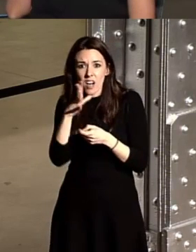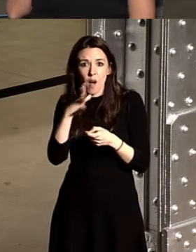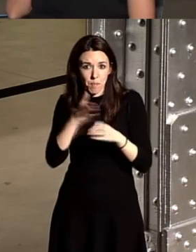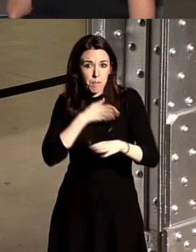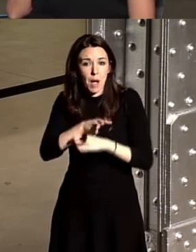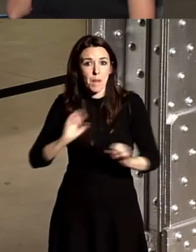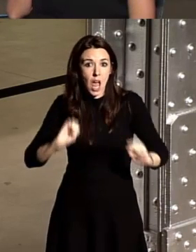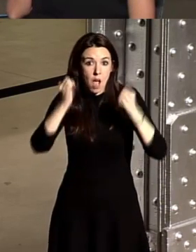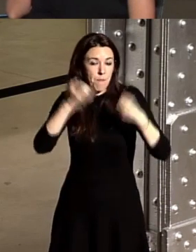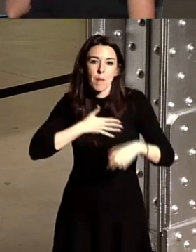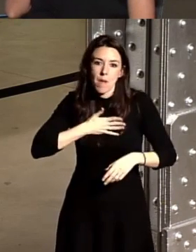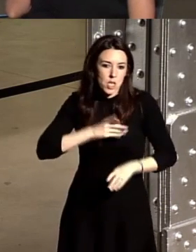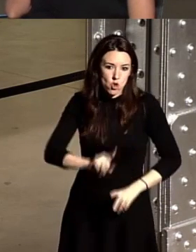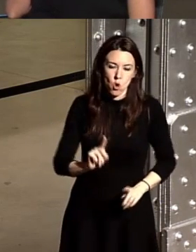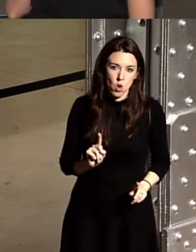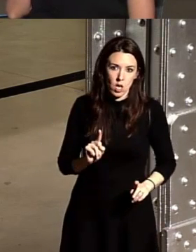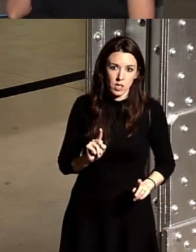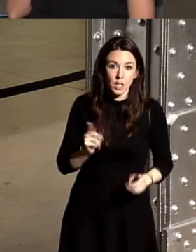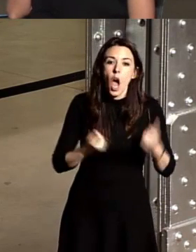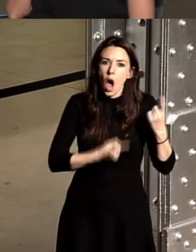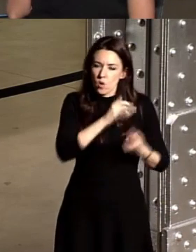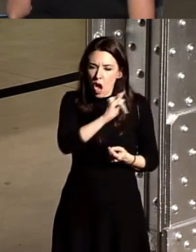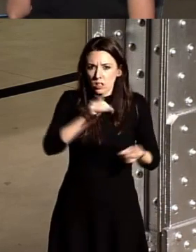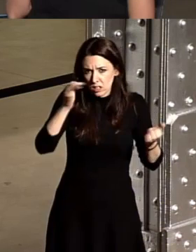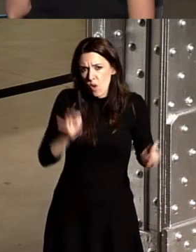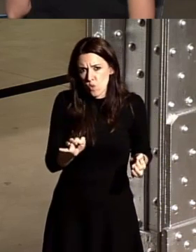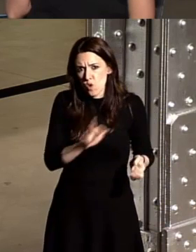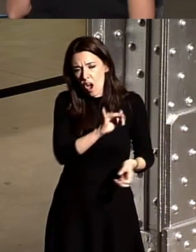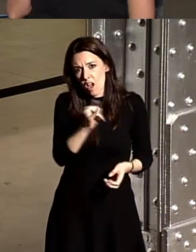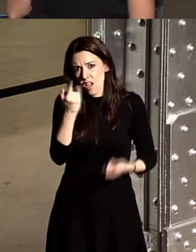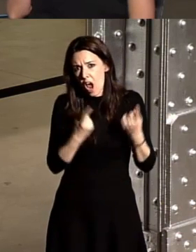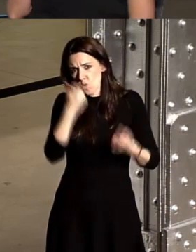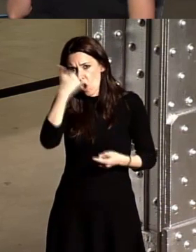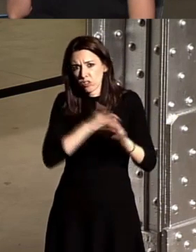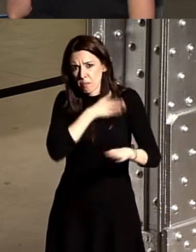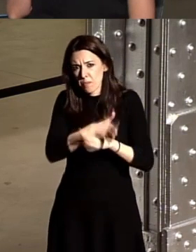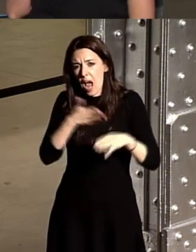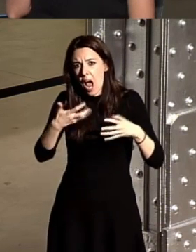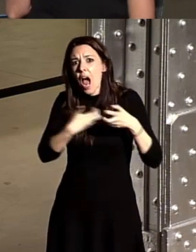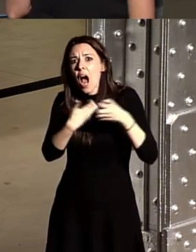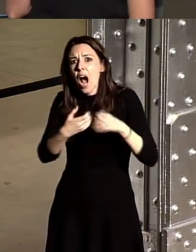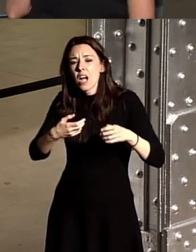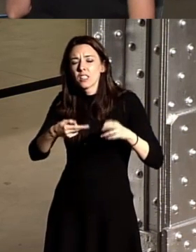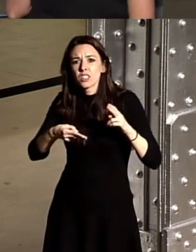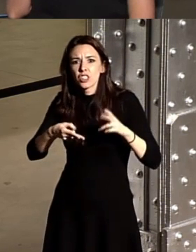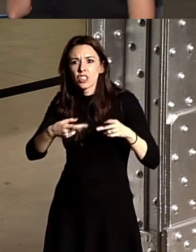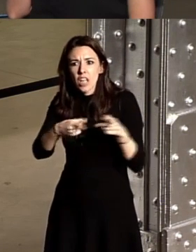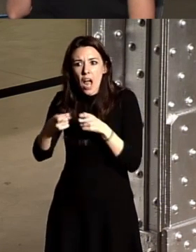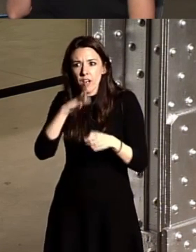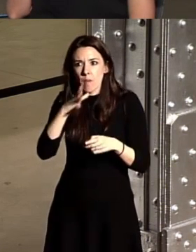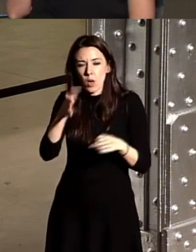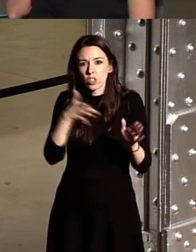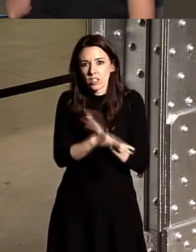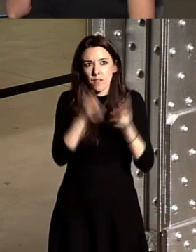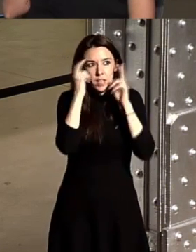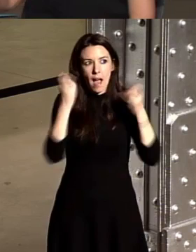adrenalina. Para mí no es. Pero hay seguramente tipos que van a la guerra porque están escapando su